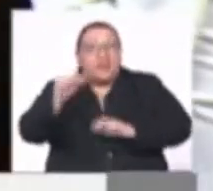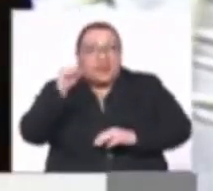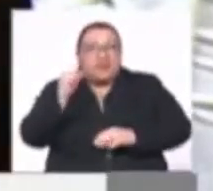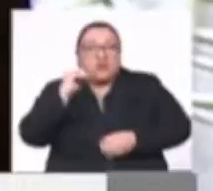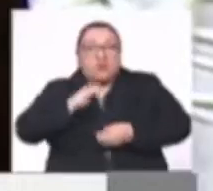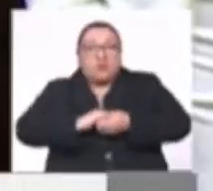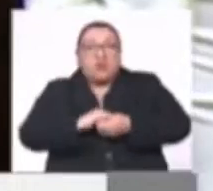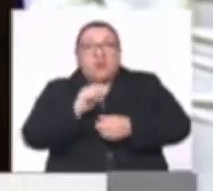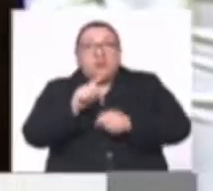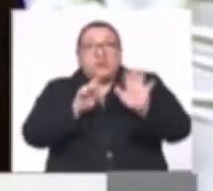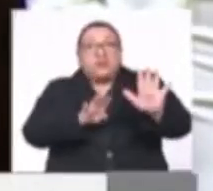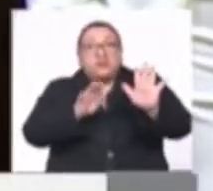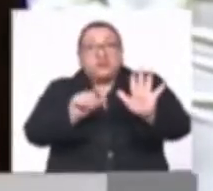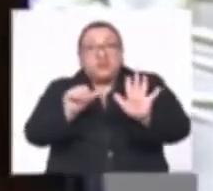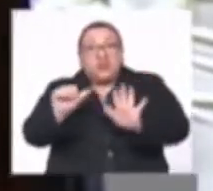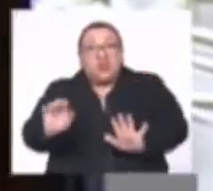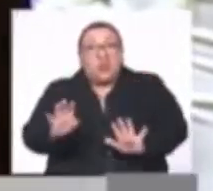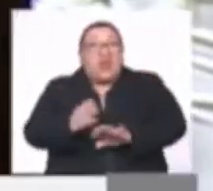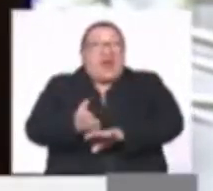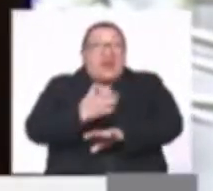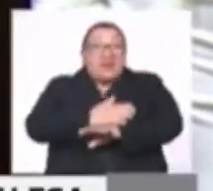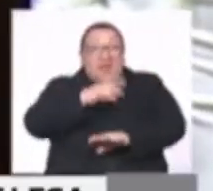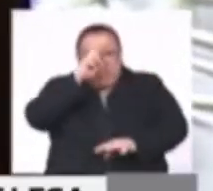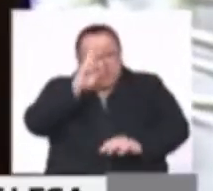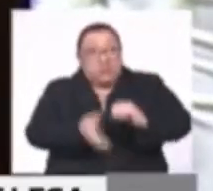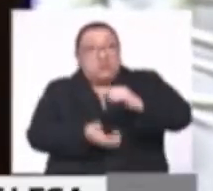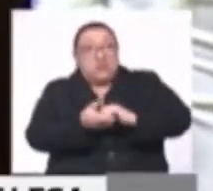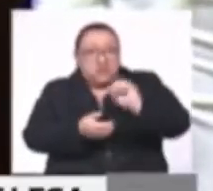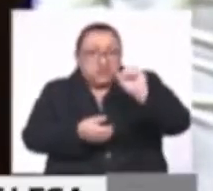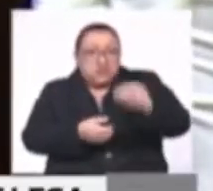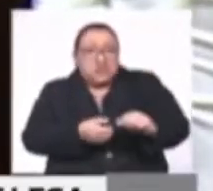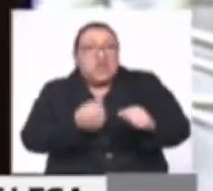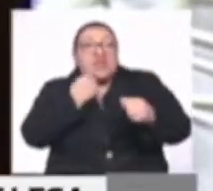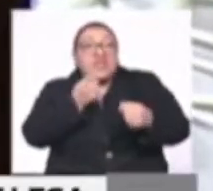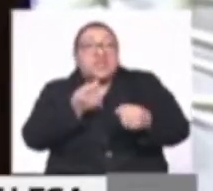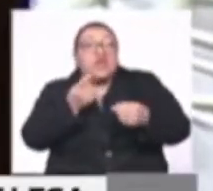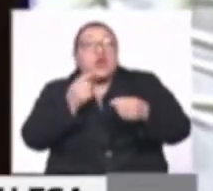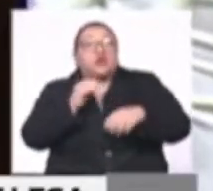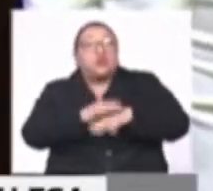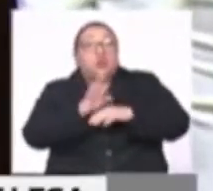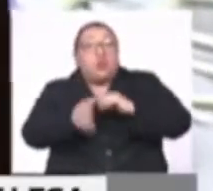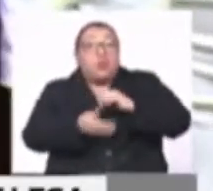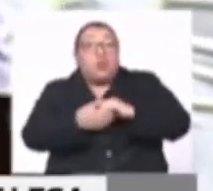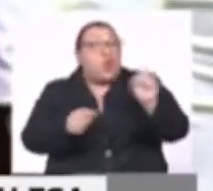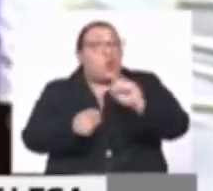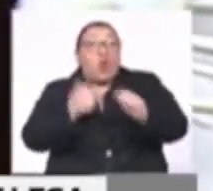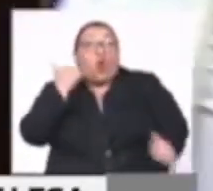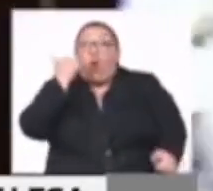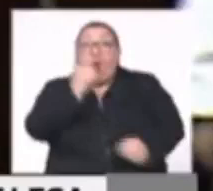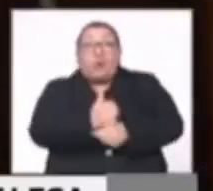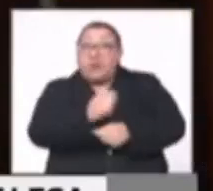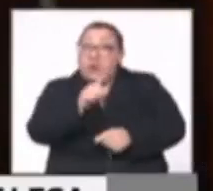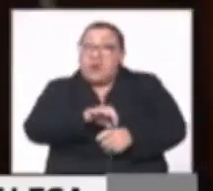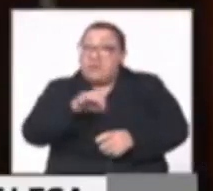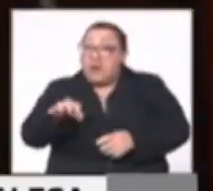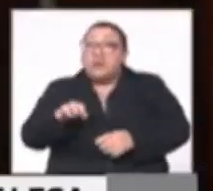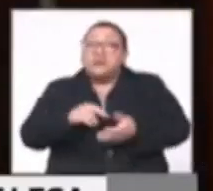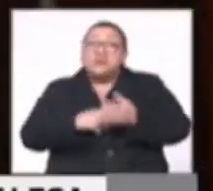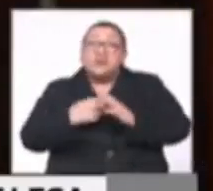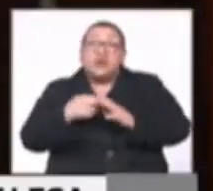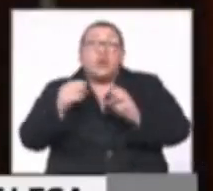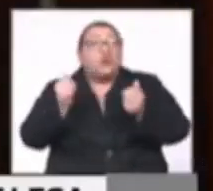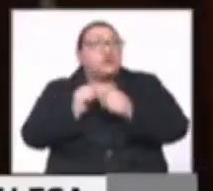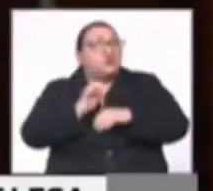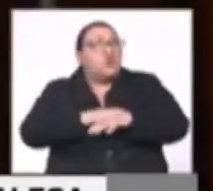de 1969 refiere que las disposiciones de un tratado no obligarán a una parte respecto a